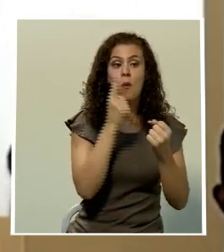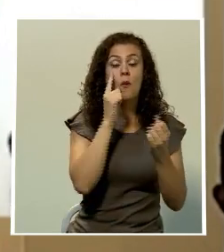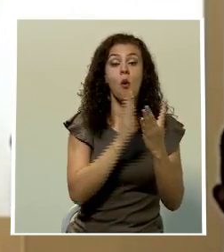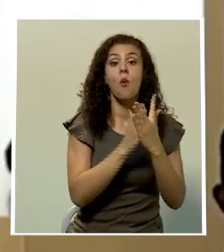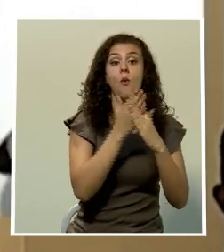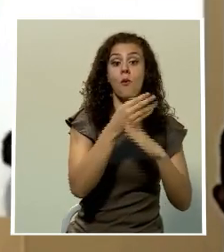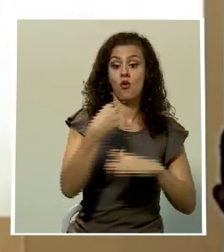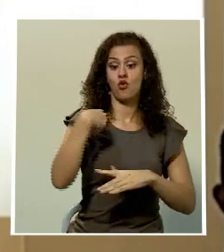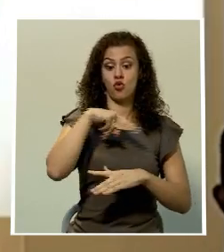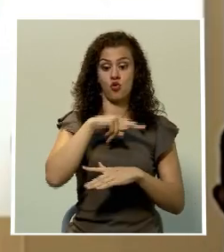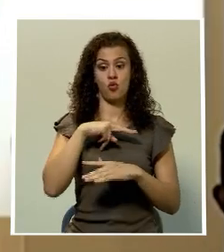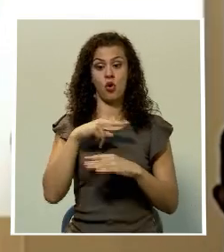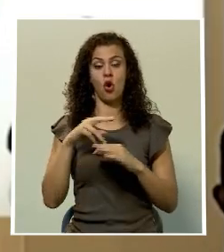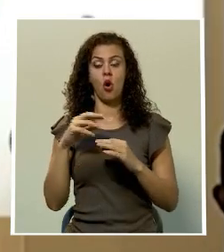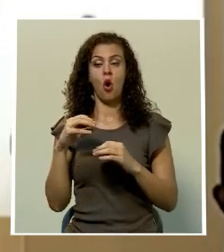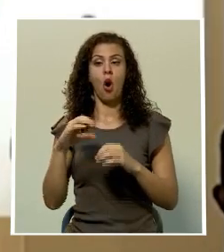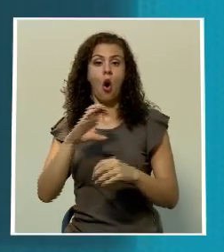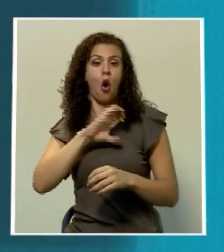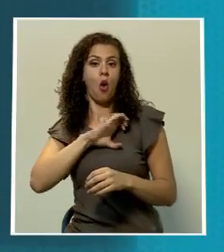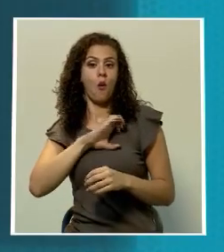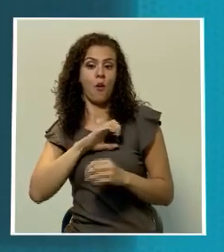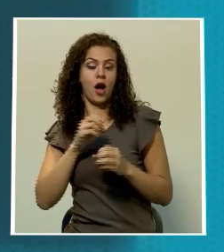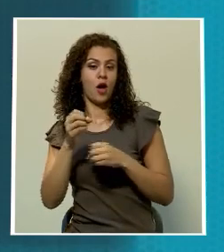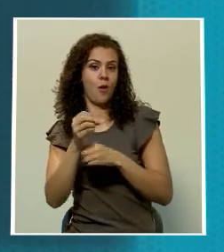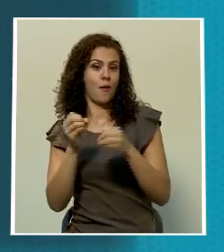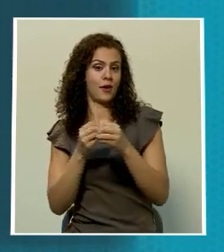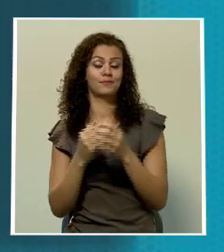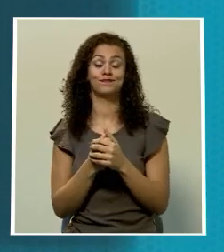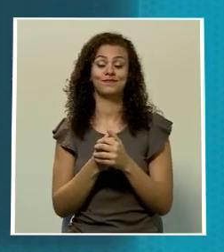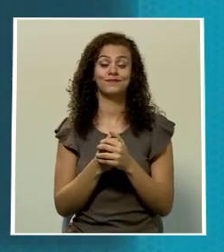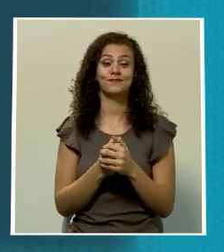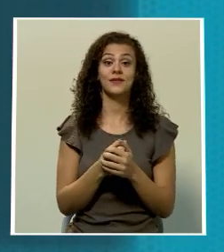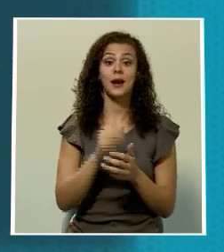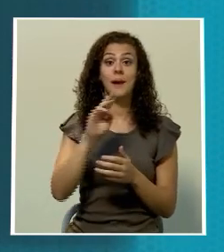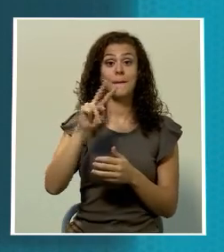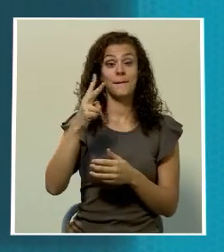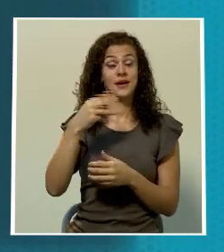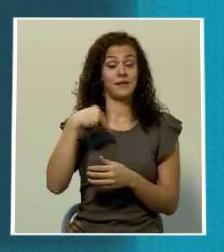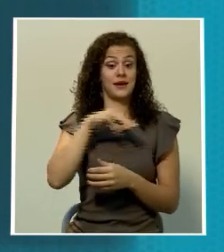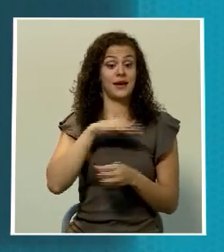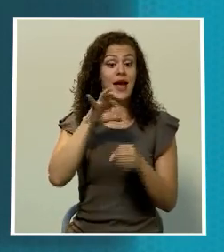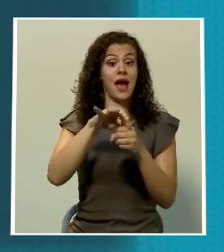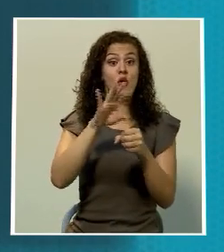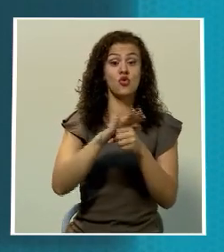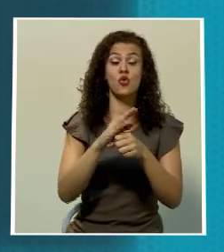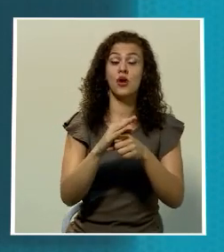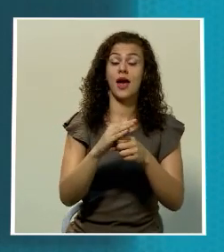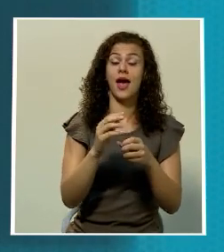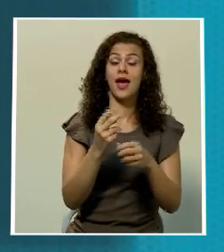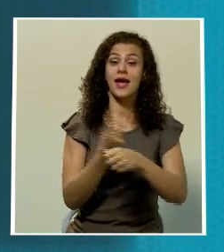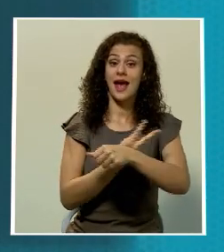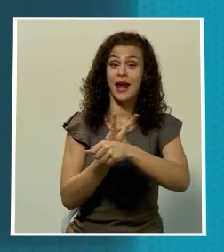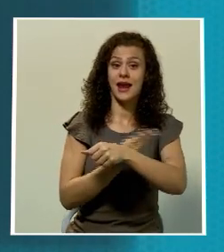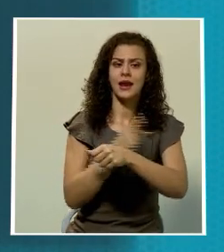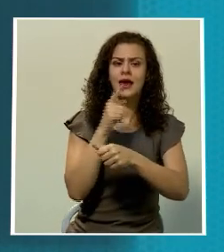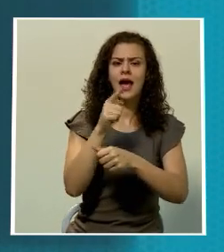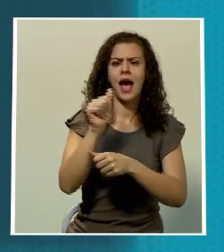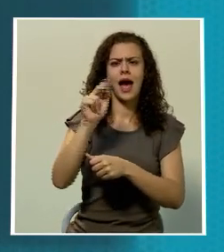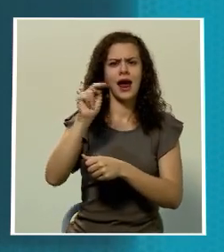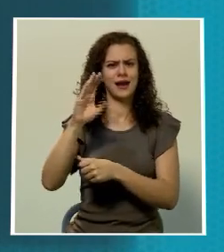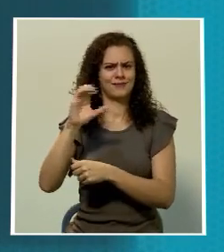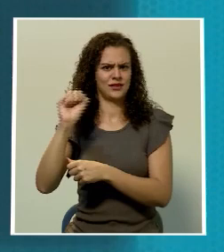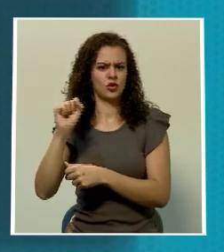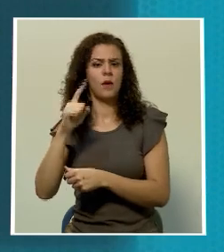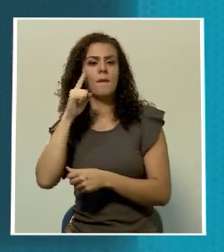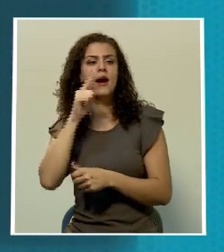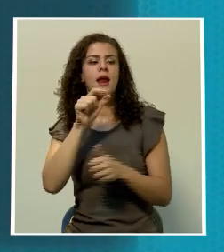por medio de nuestros oficiales de operaciones. De esta manera, la viceministra de Agricultura y Ganadería, Ana Cristina Quiroz, estará